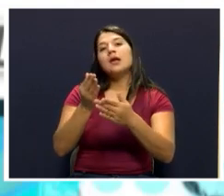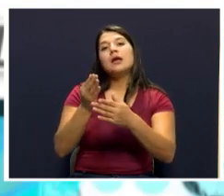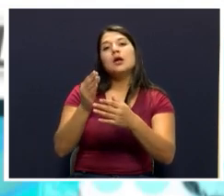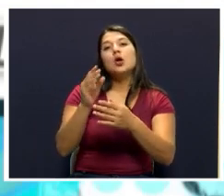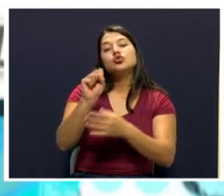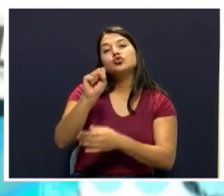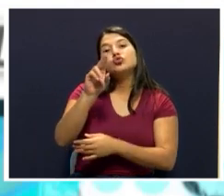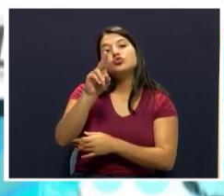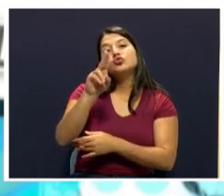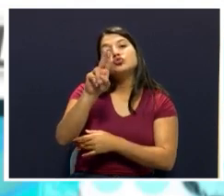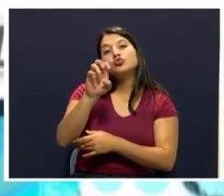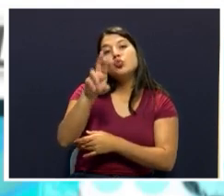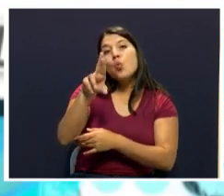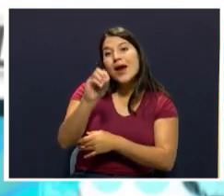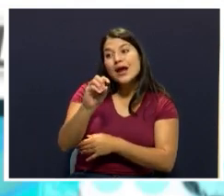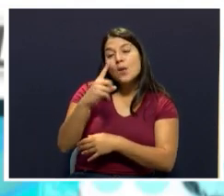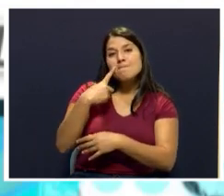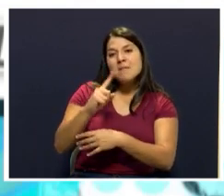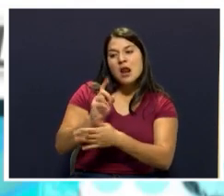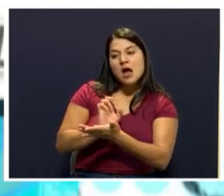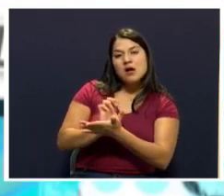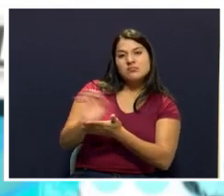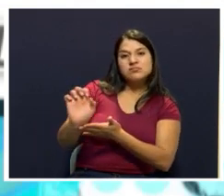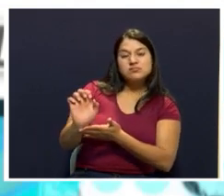del mundo, es además de